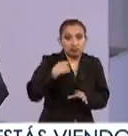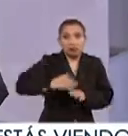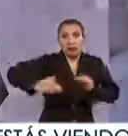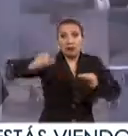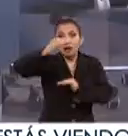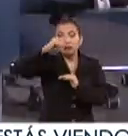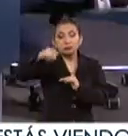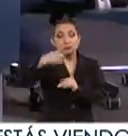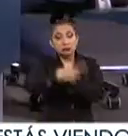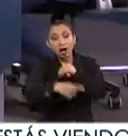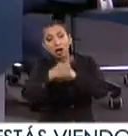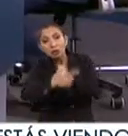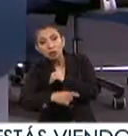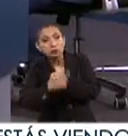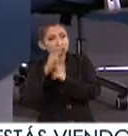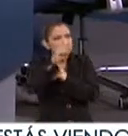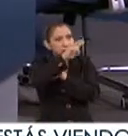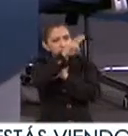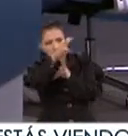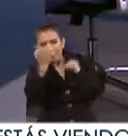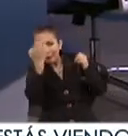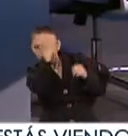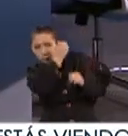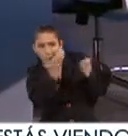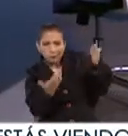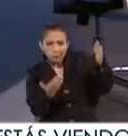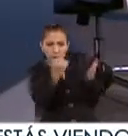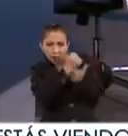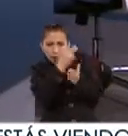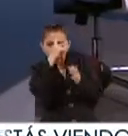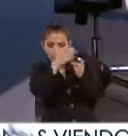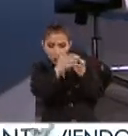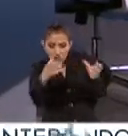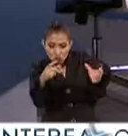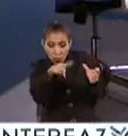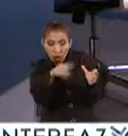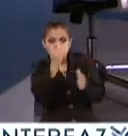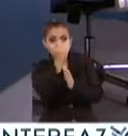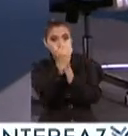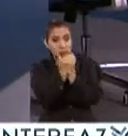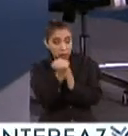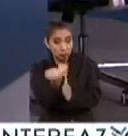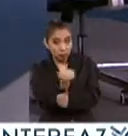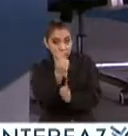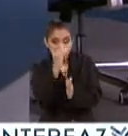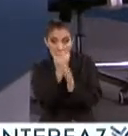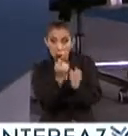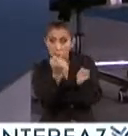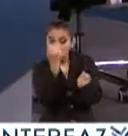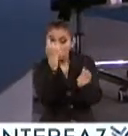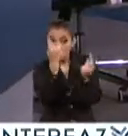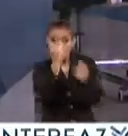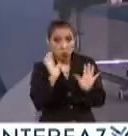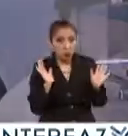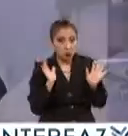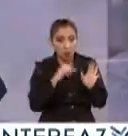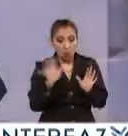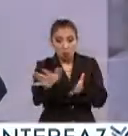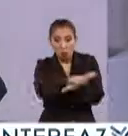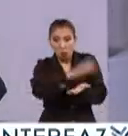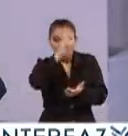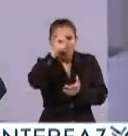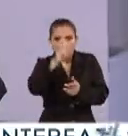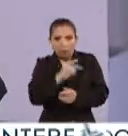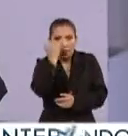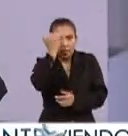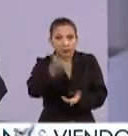realmente las afectaciones, si lo ves en la magnitud de la Ciudad de México, pues realmente afortunadamente fueron pocas, ¿no? Porque podían haber sido mucho